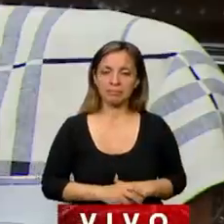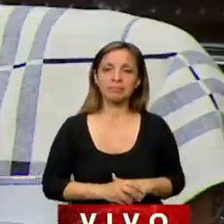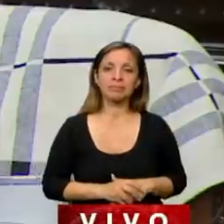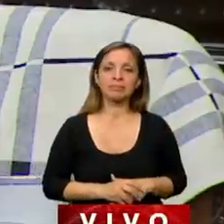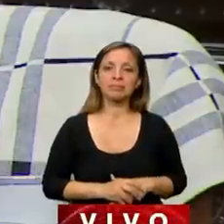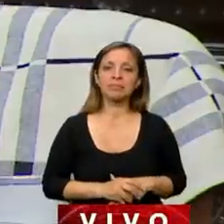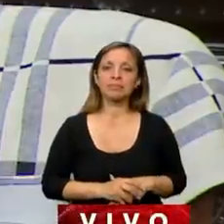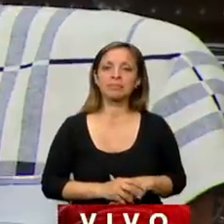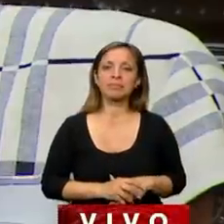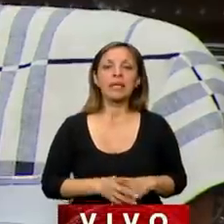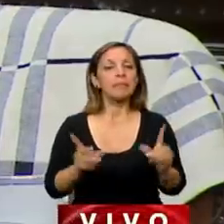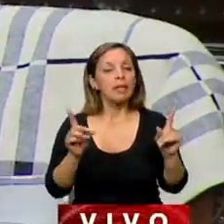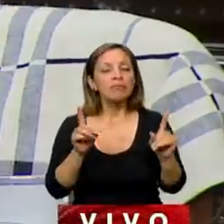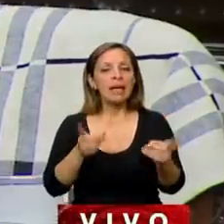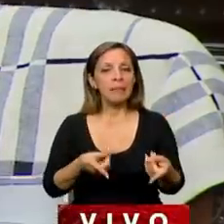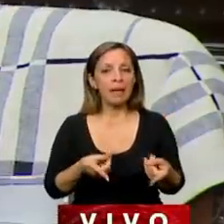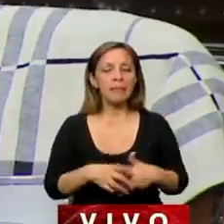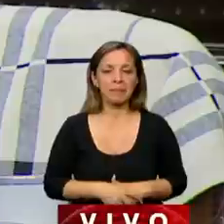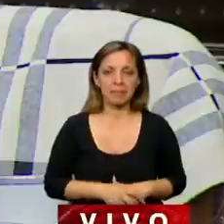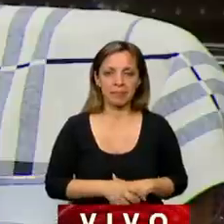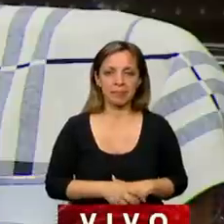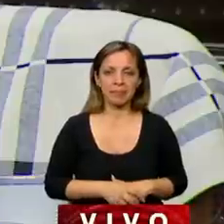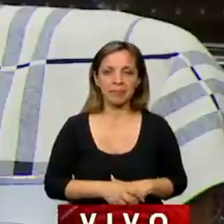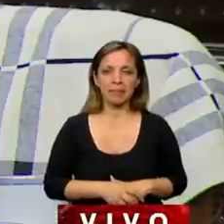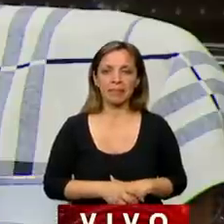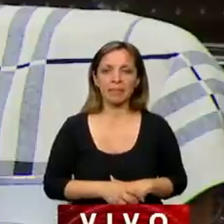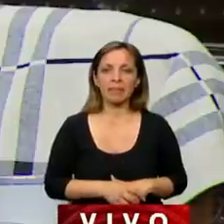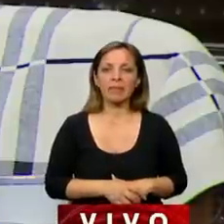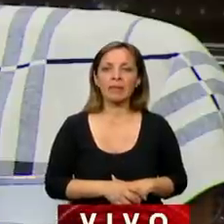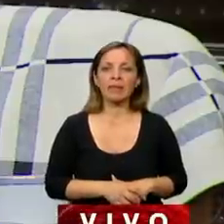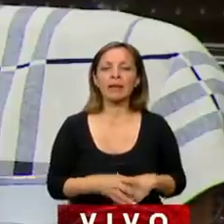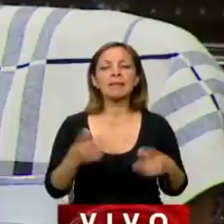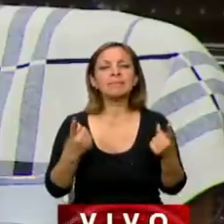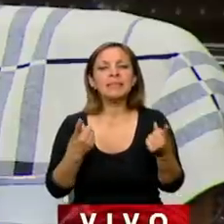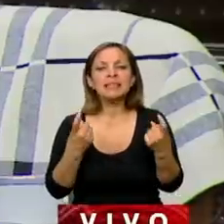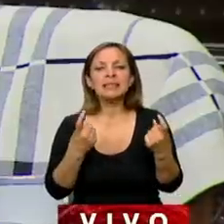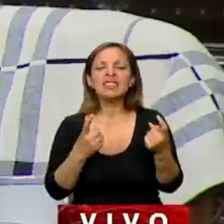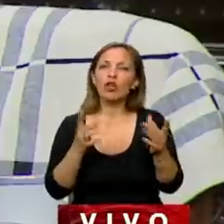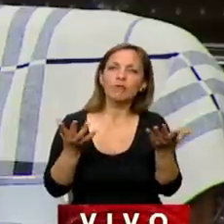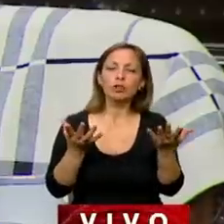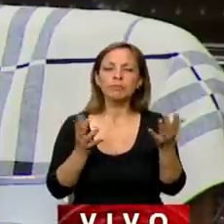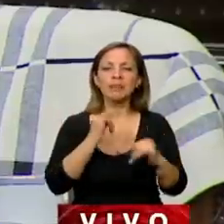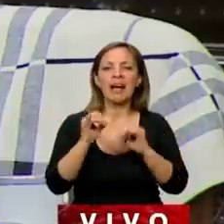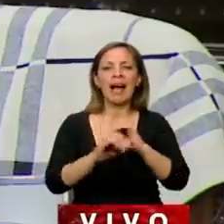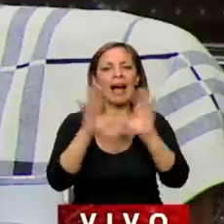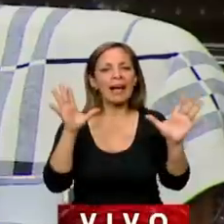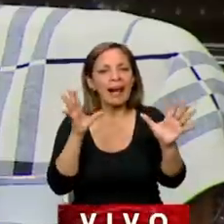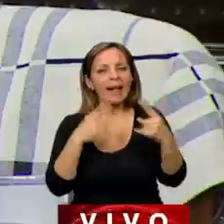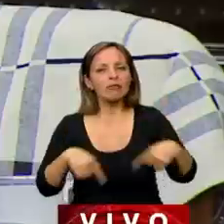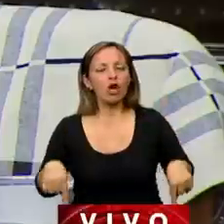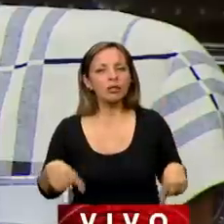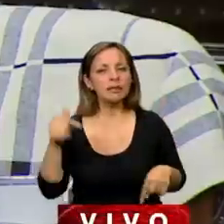Pero dicho esto, también tengo que hacer algunas apreciaciones que me ponen en